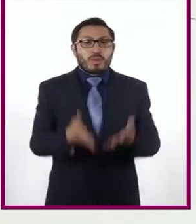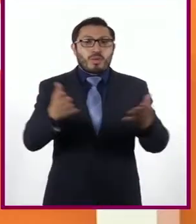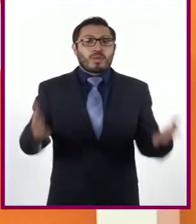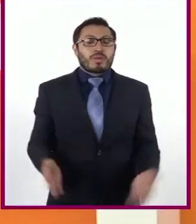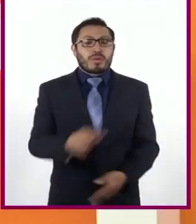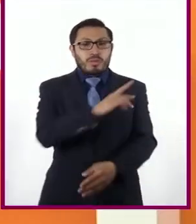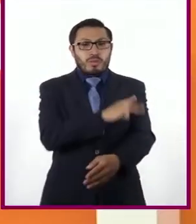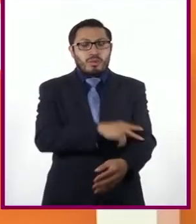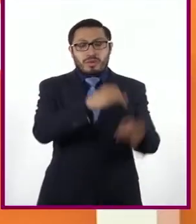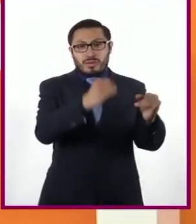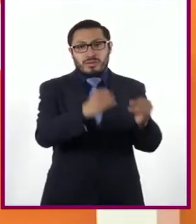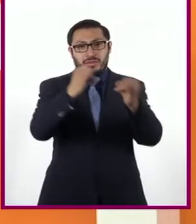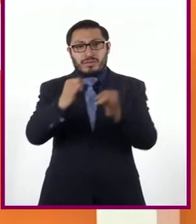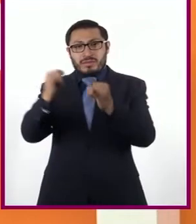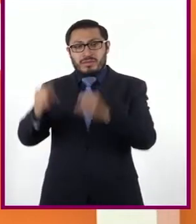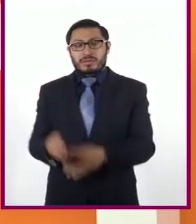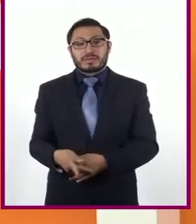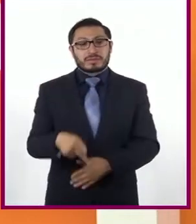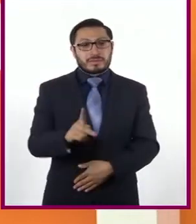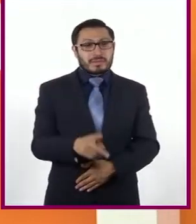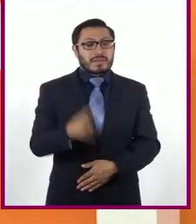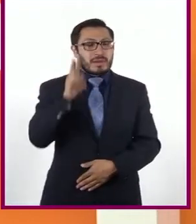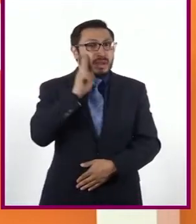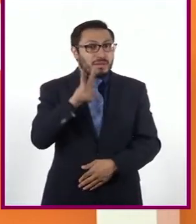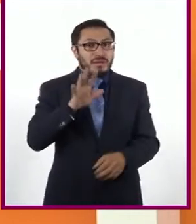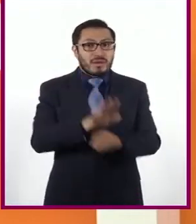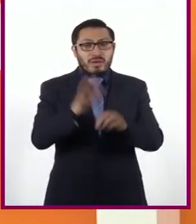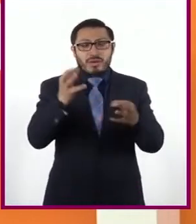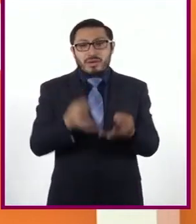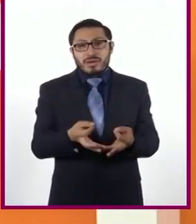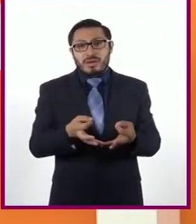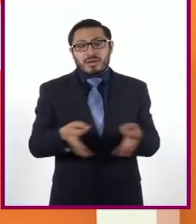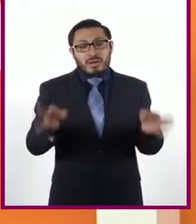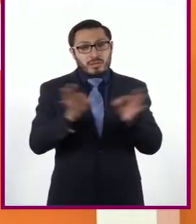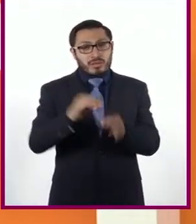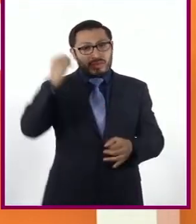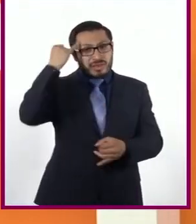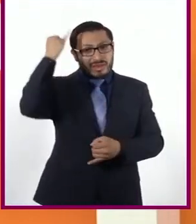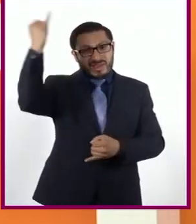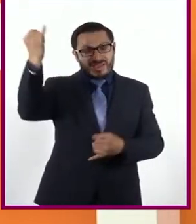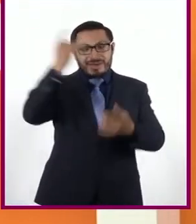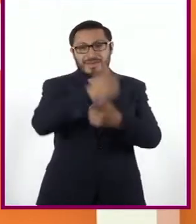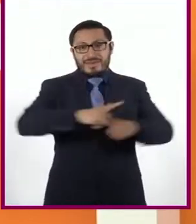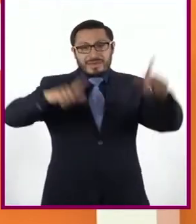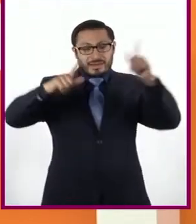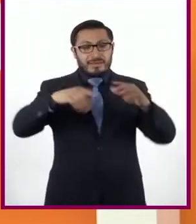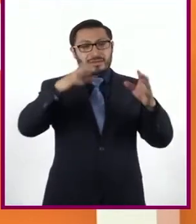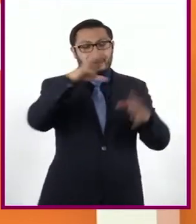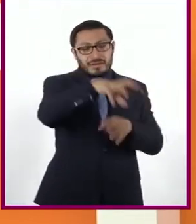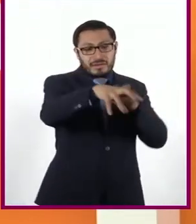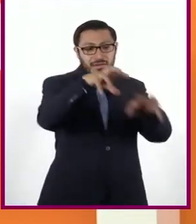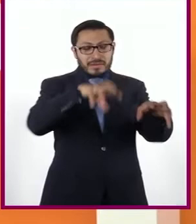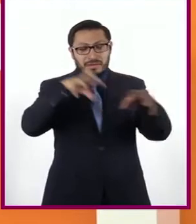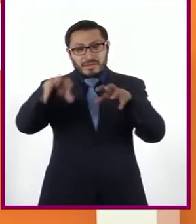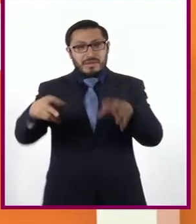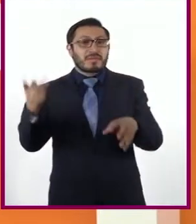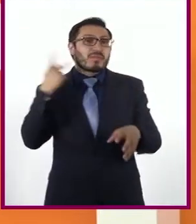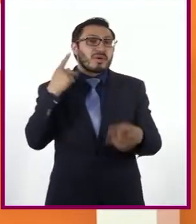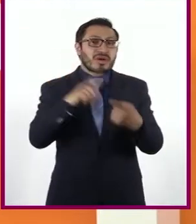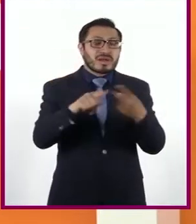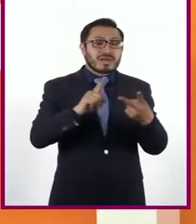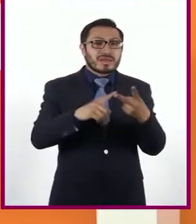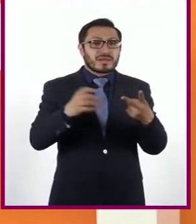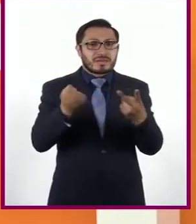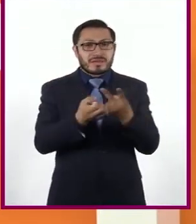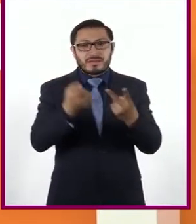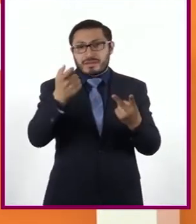persona. Pero veamos las principales ideas liberales en cada uno de los ámbitos: político, económico y